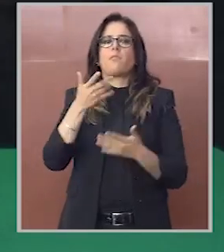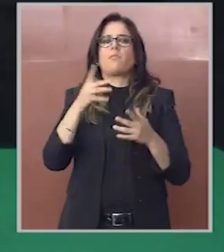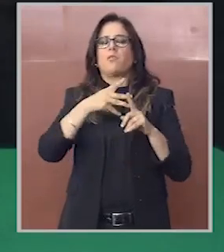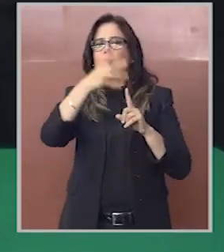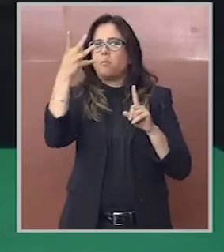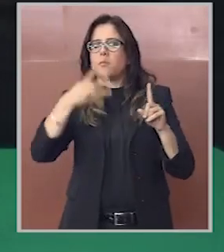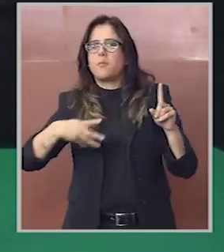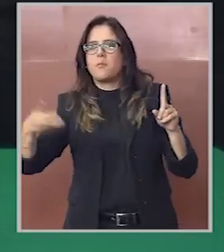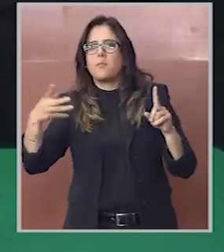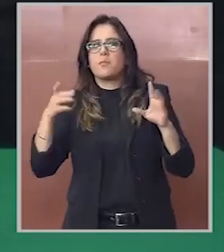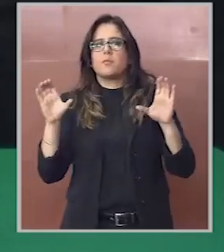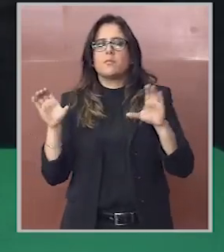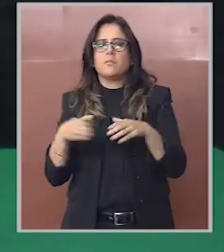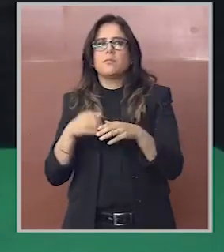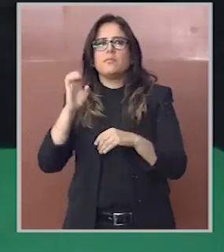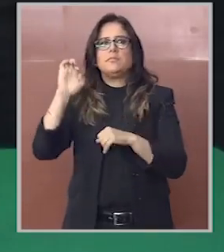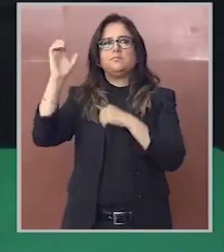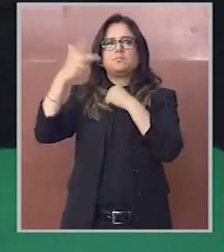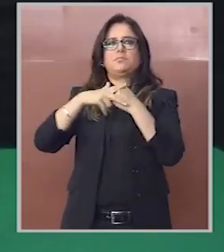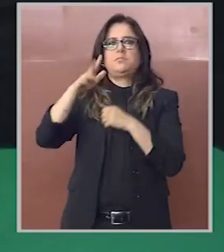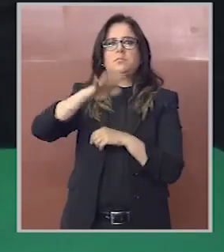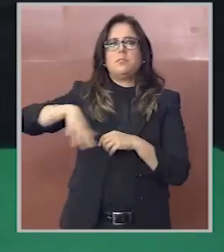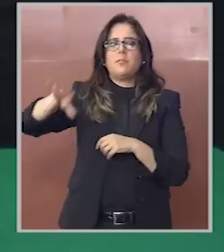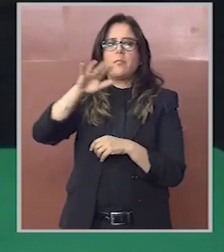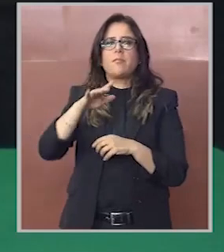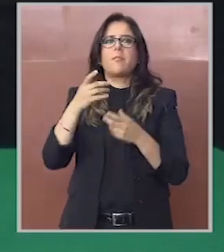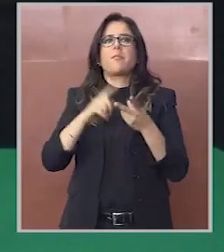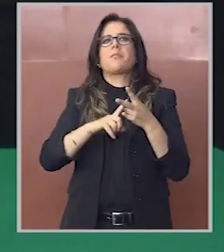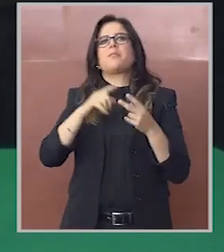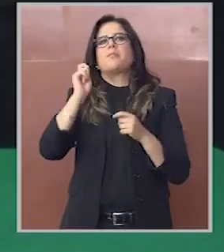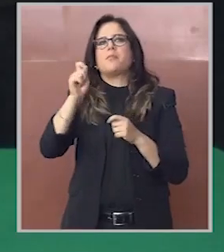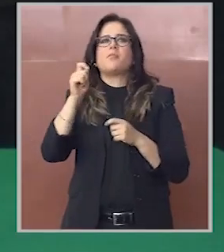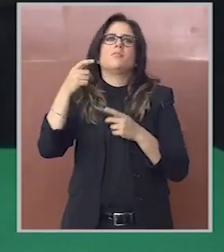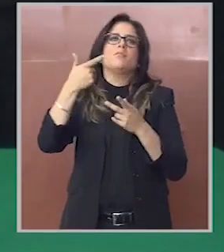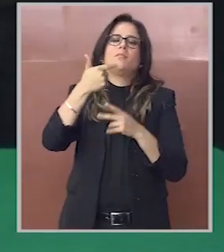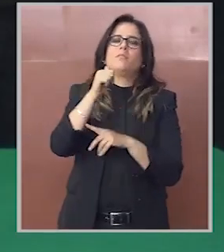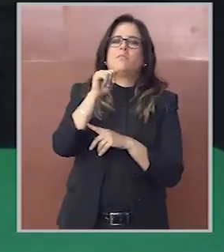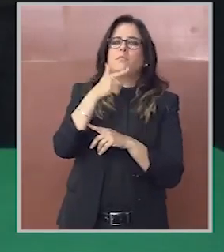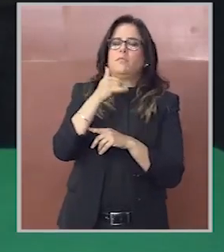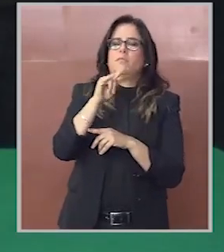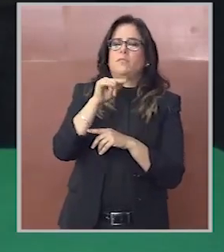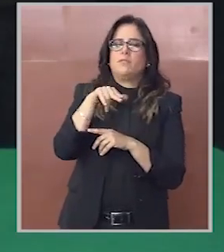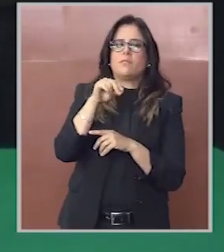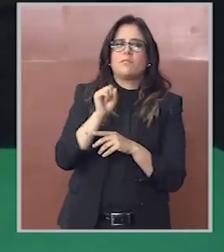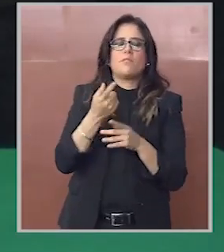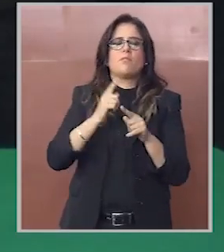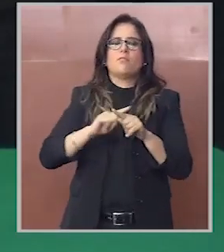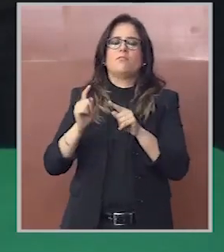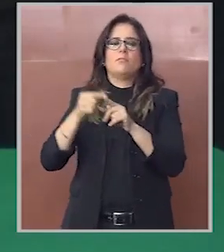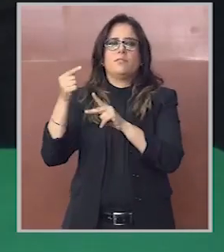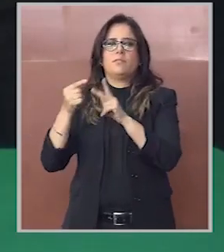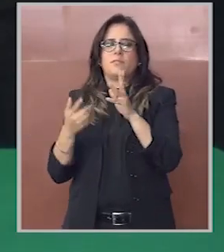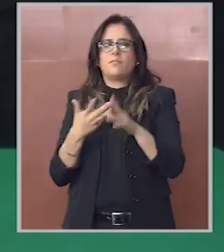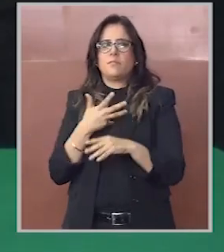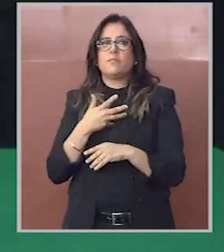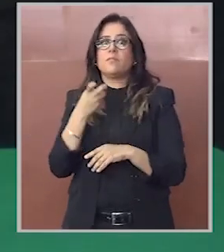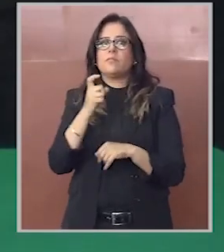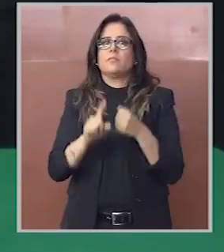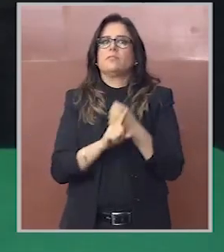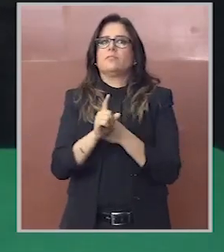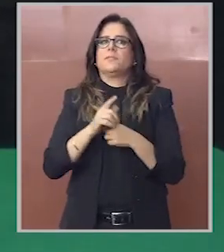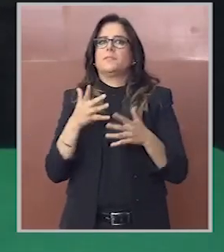romaní o jitanos y otras minorías en general hay entonces un problema grave de discriminación ese ese